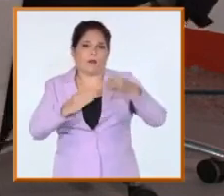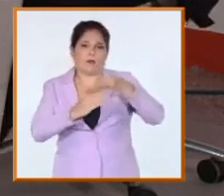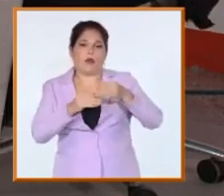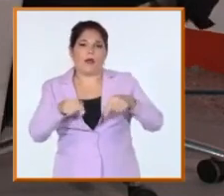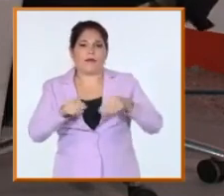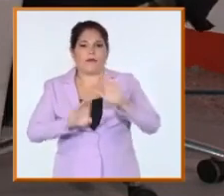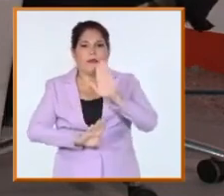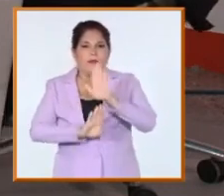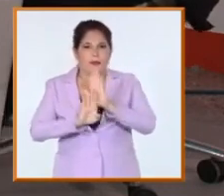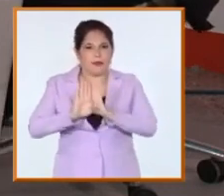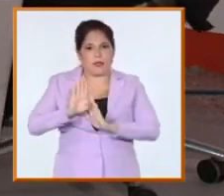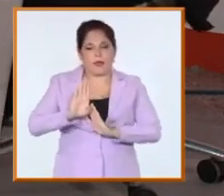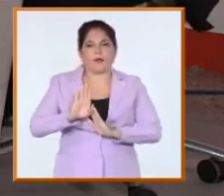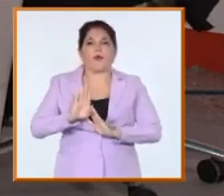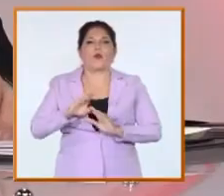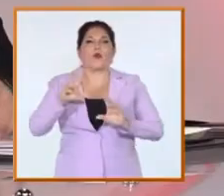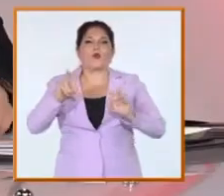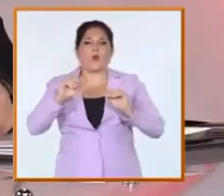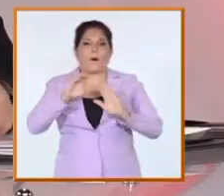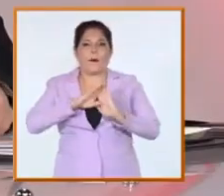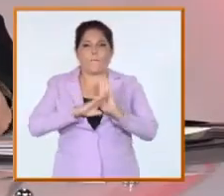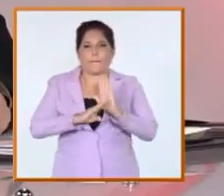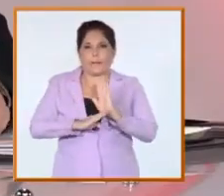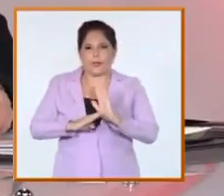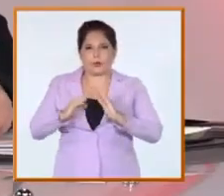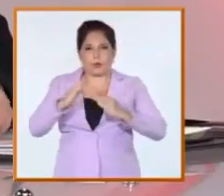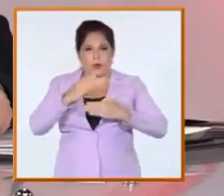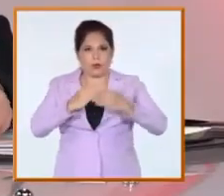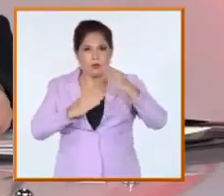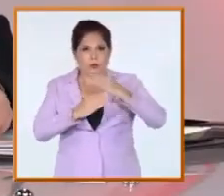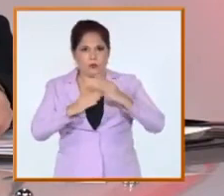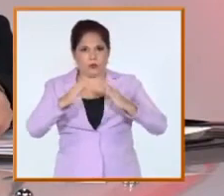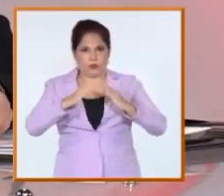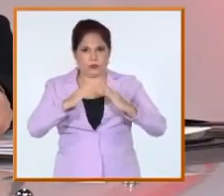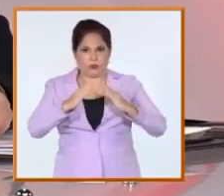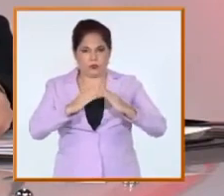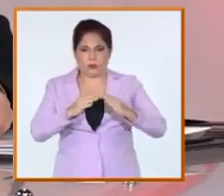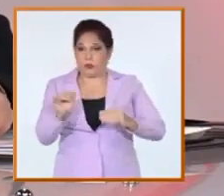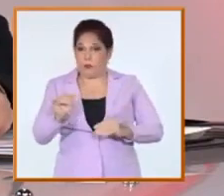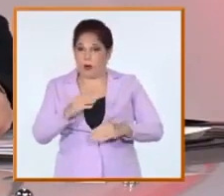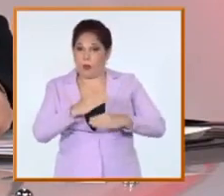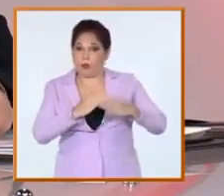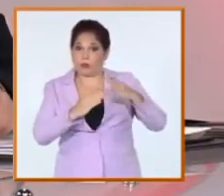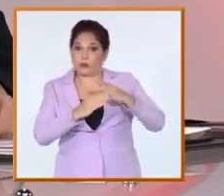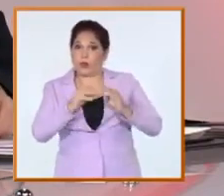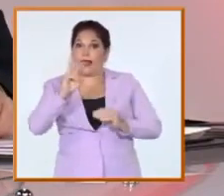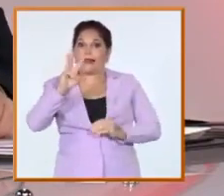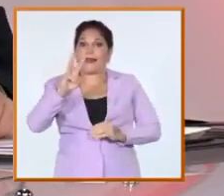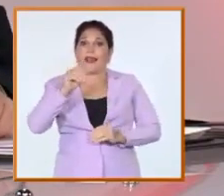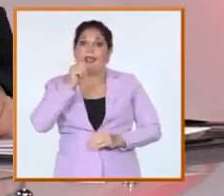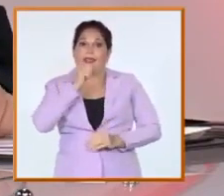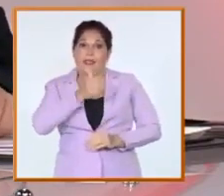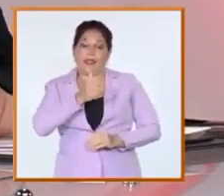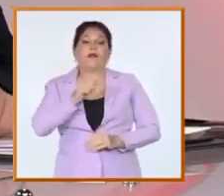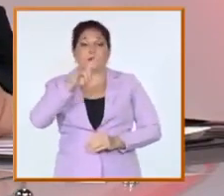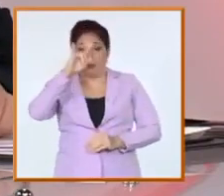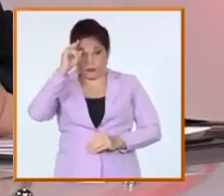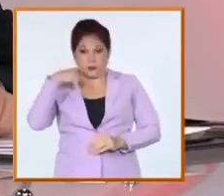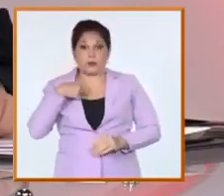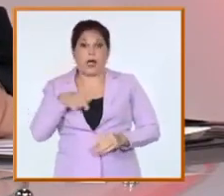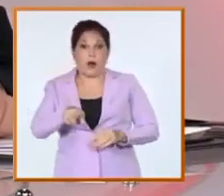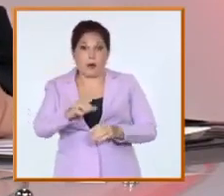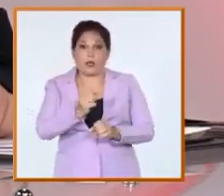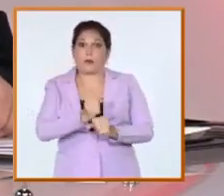desarrollo también de nuevos métodos constructivos en el en el país me hablaron hasta de construcciones 3D estamos trabajando